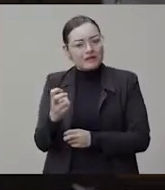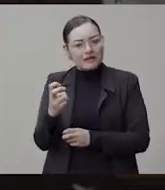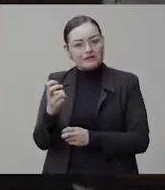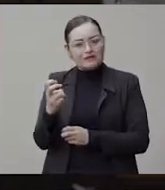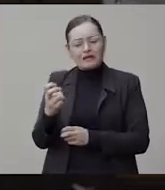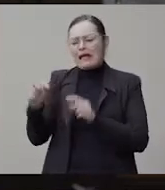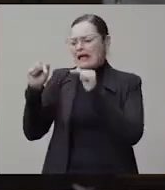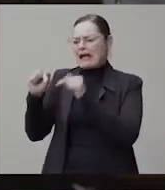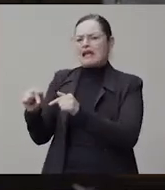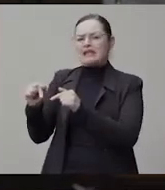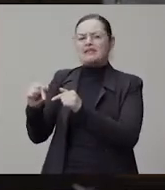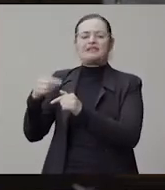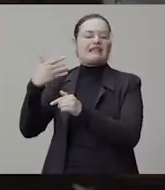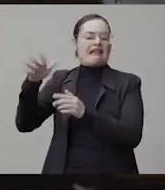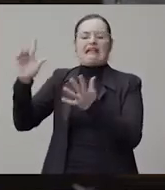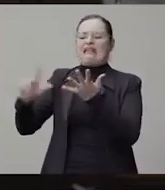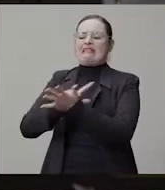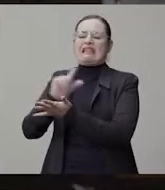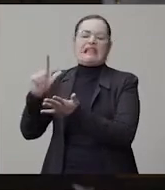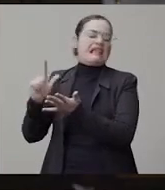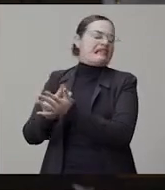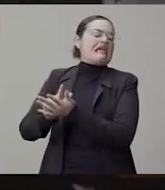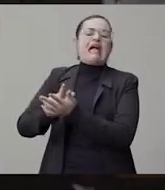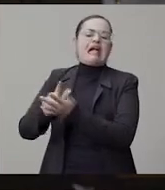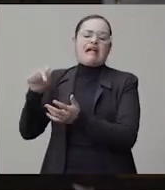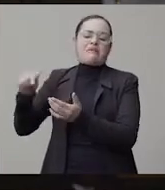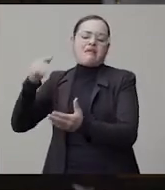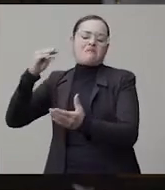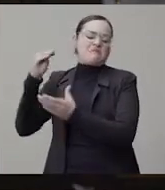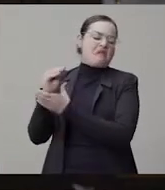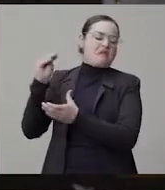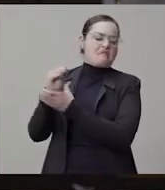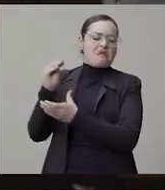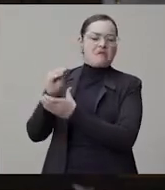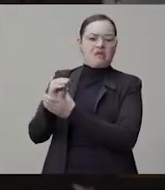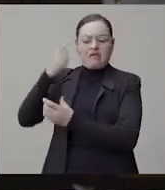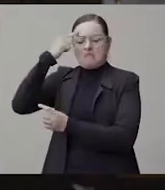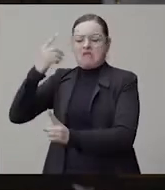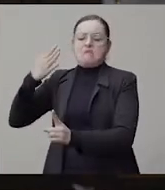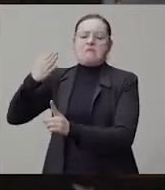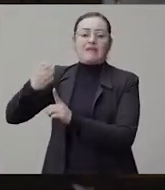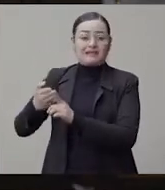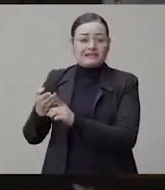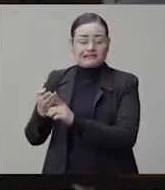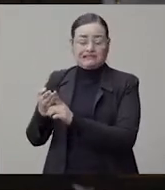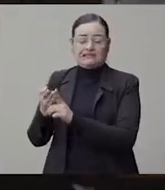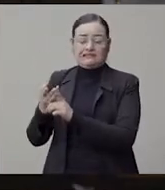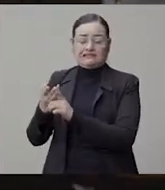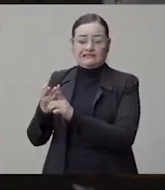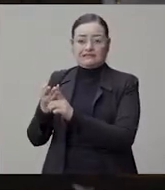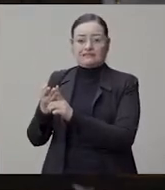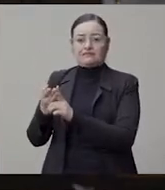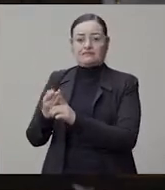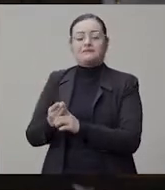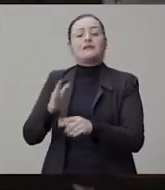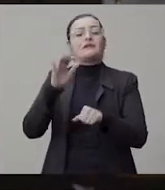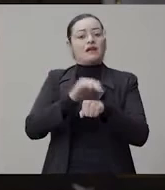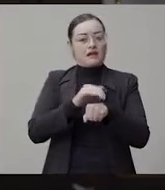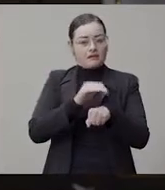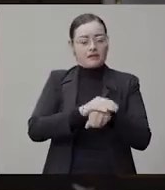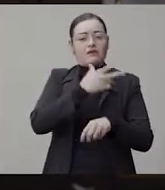claro nuevamente que no les importa torcer la ley para lograr sus objetivos amigas y